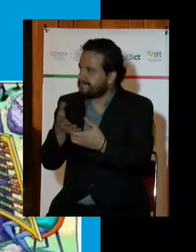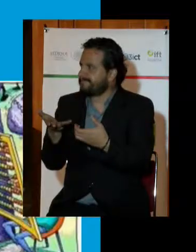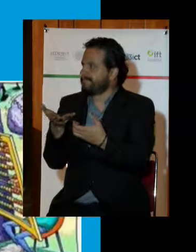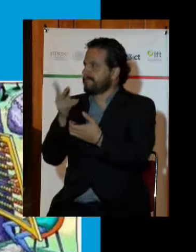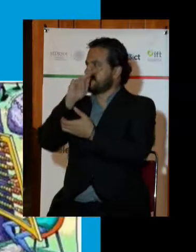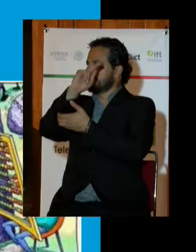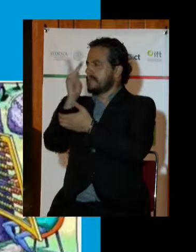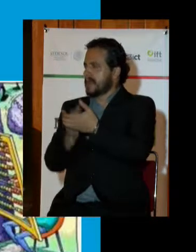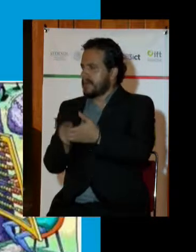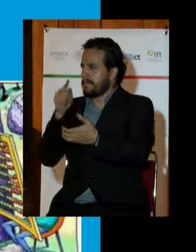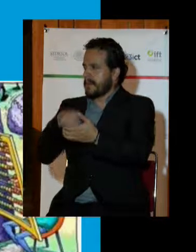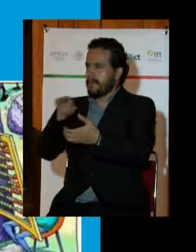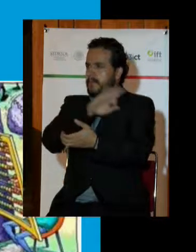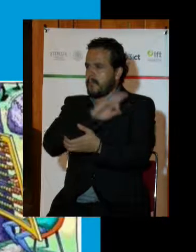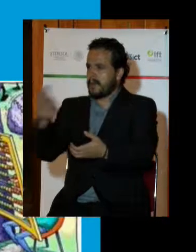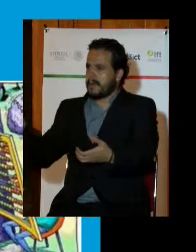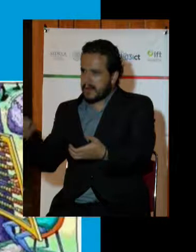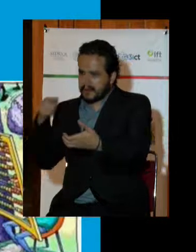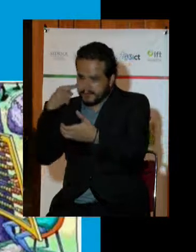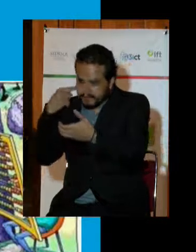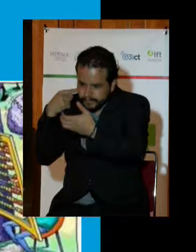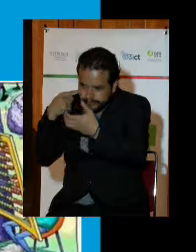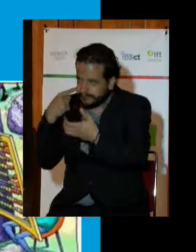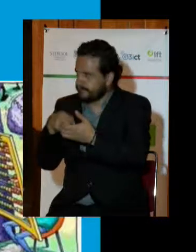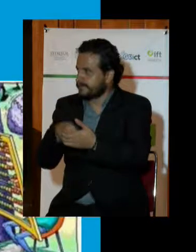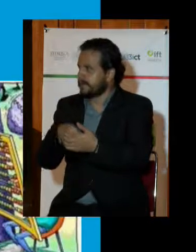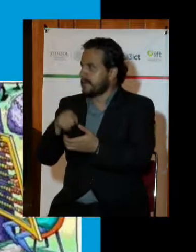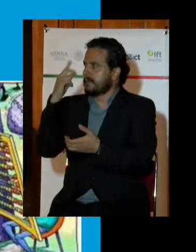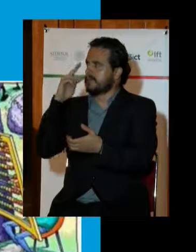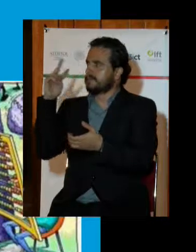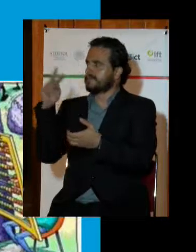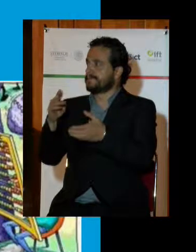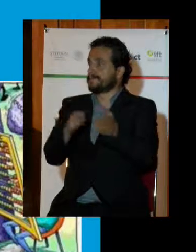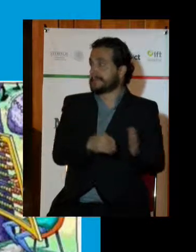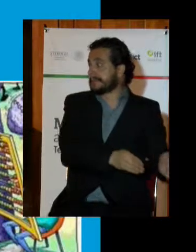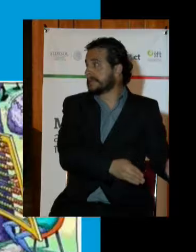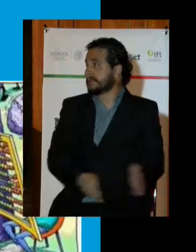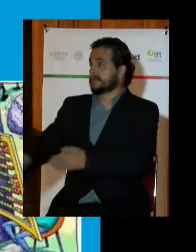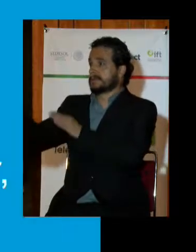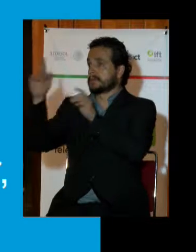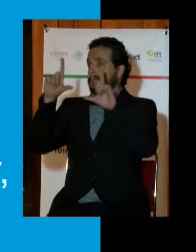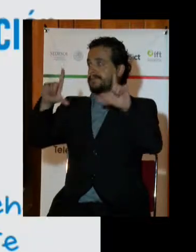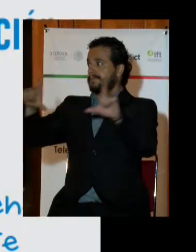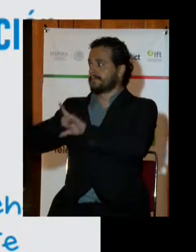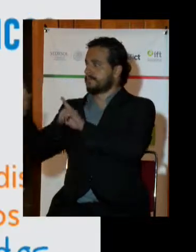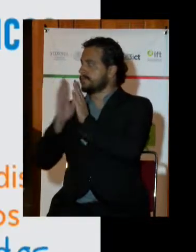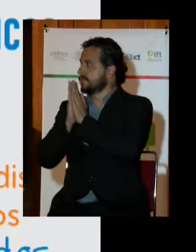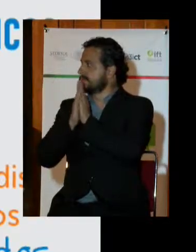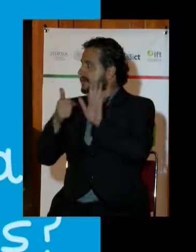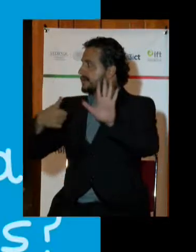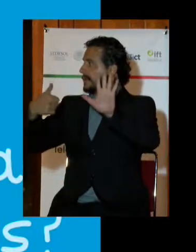hacerlos accesibles. Si pudiéramos irnos al slide número 6, por favor.